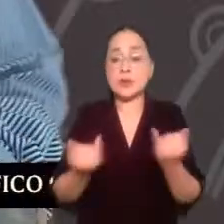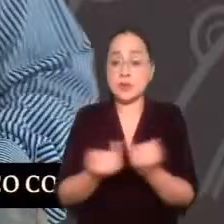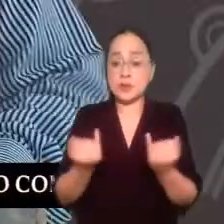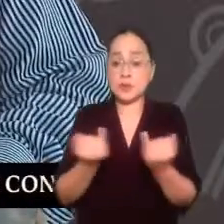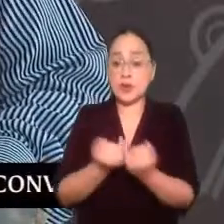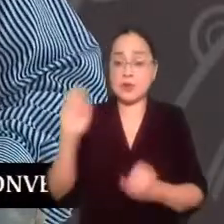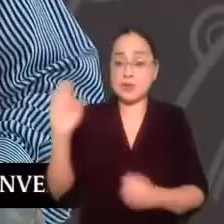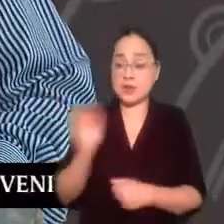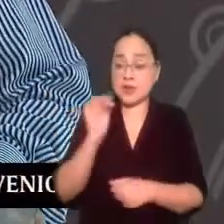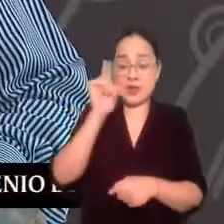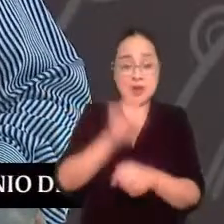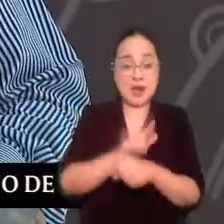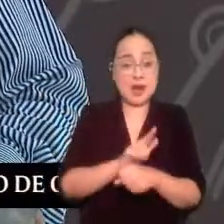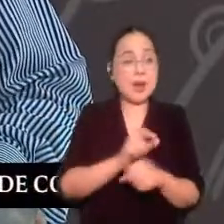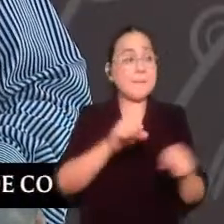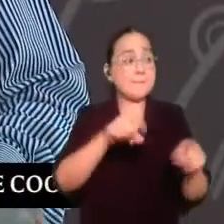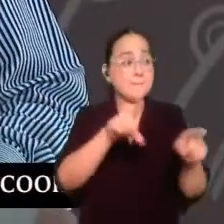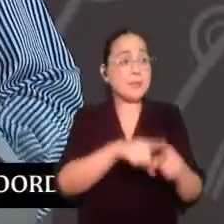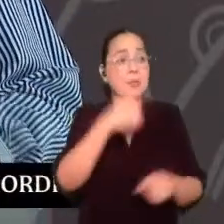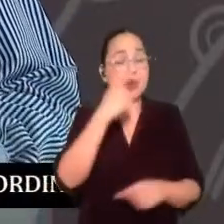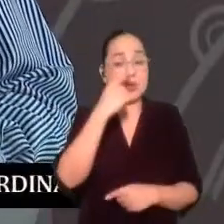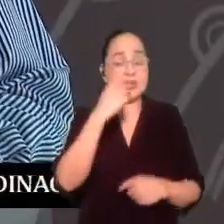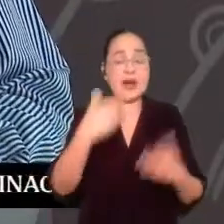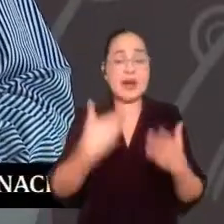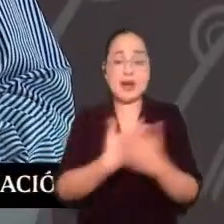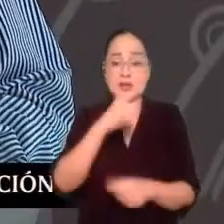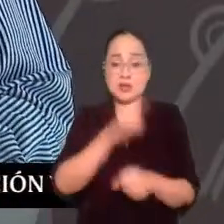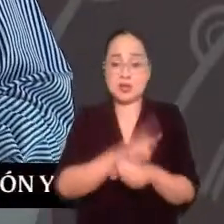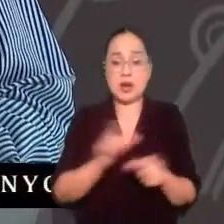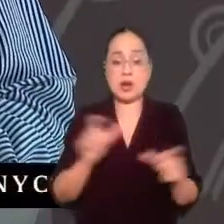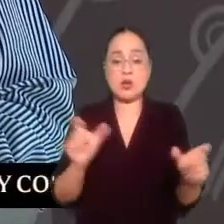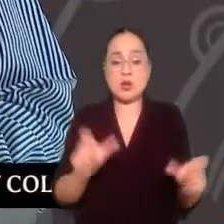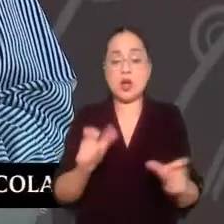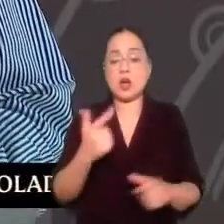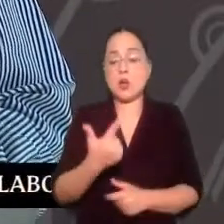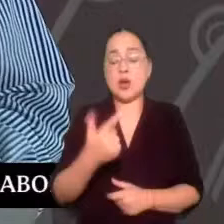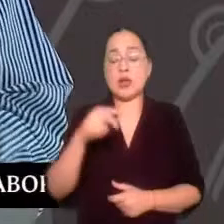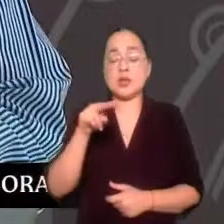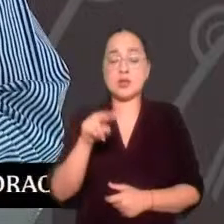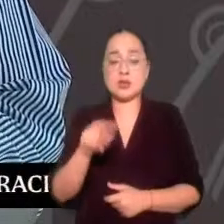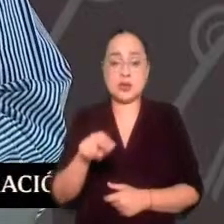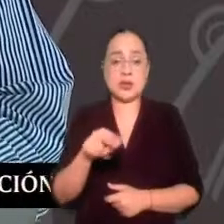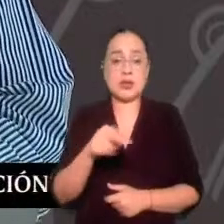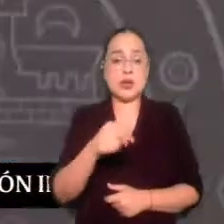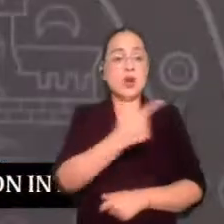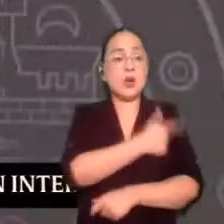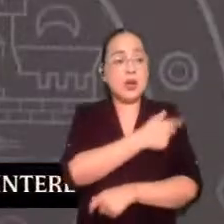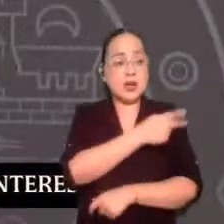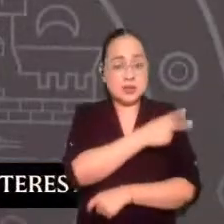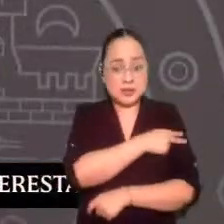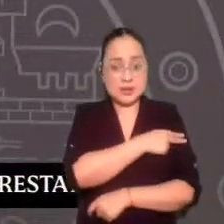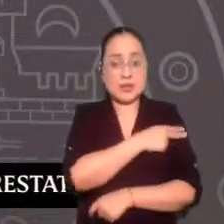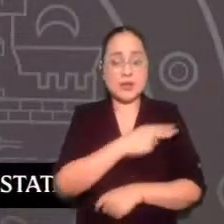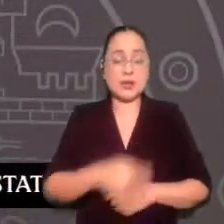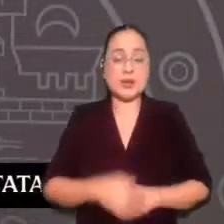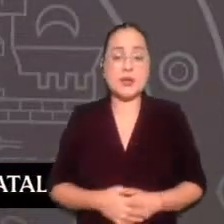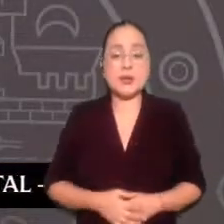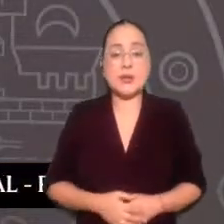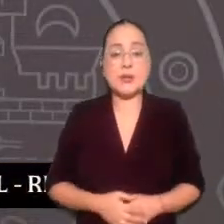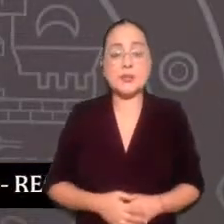policía, que porque es una policía nacional, es la Guardia Nacional. Entonces, vamos a meter el tema